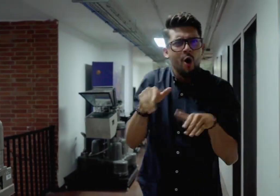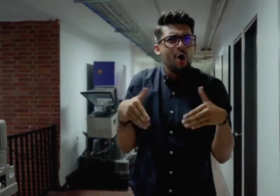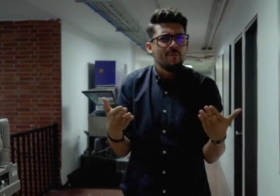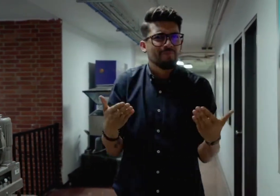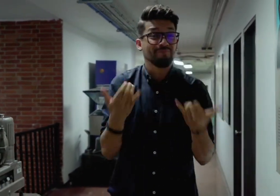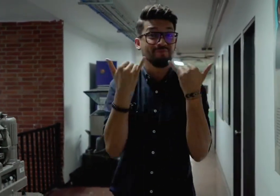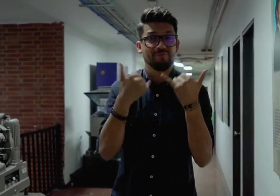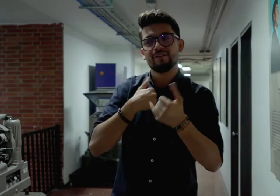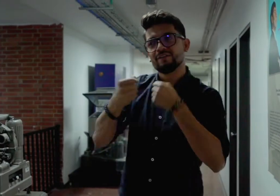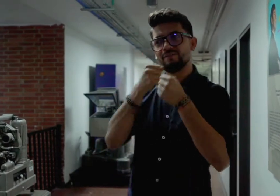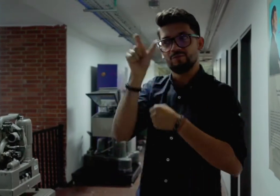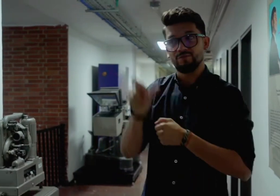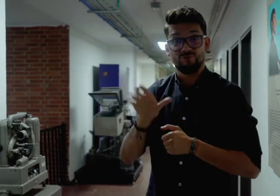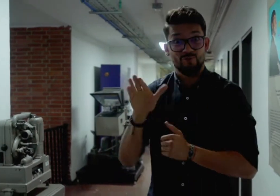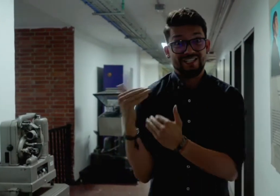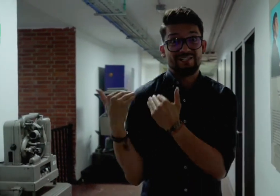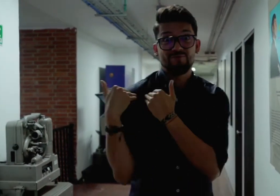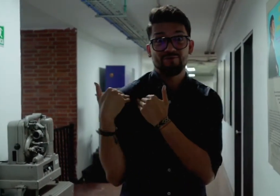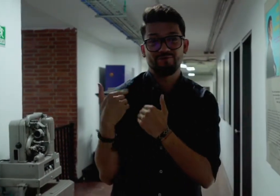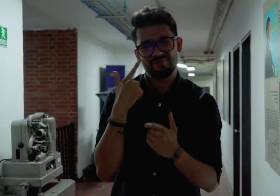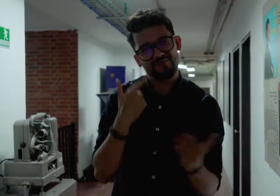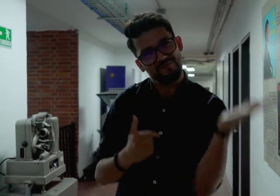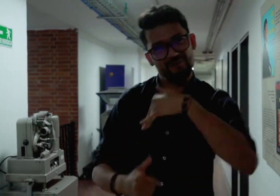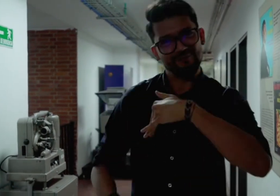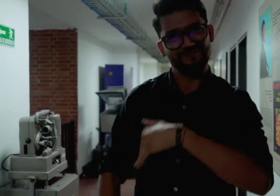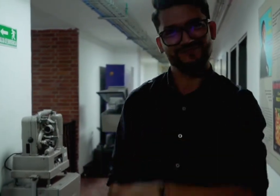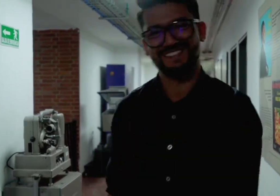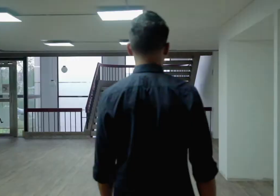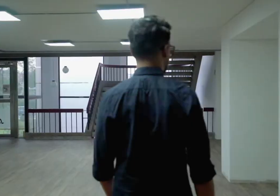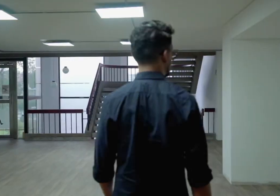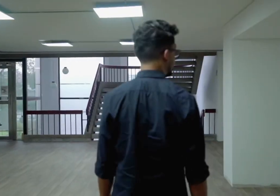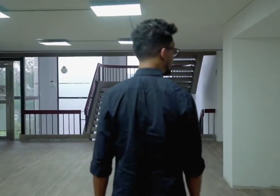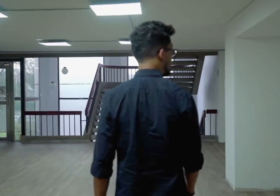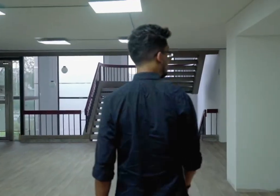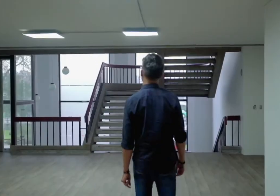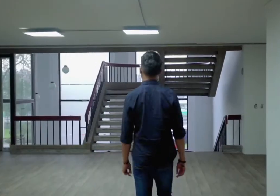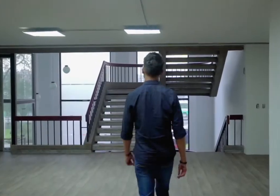¿Cómo se logró esto? Vamos a hablar con el responsable.